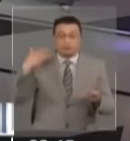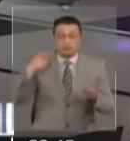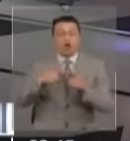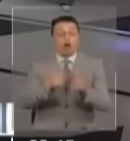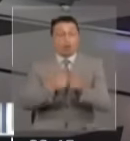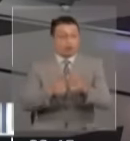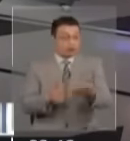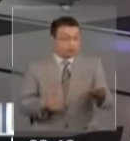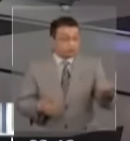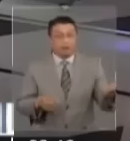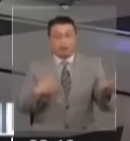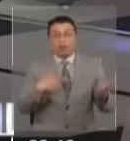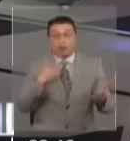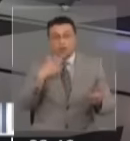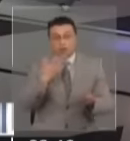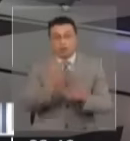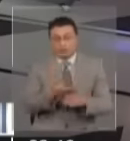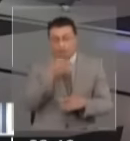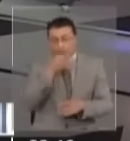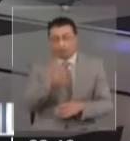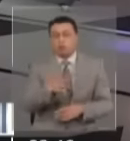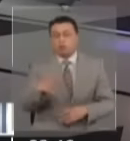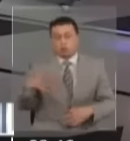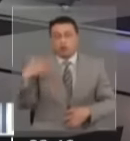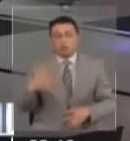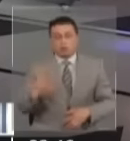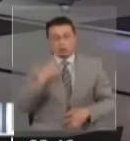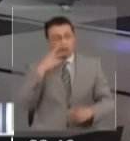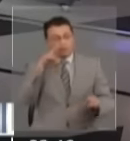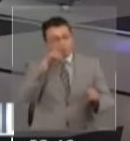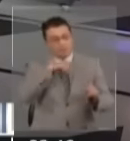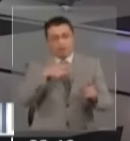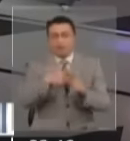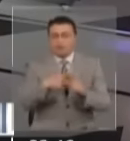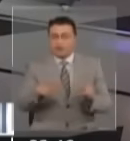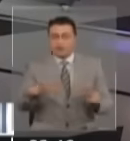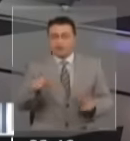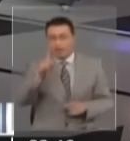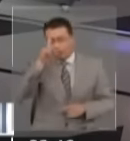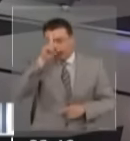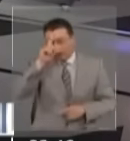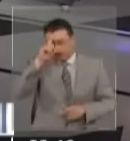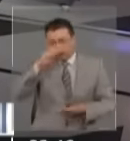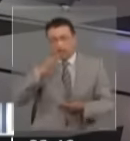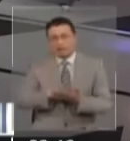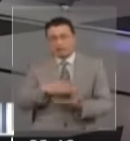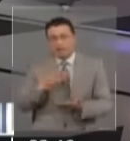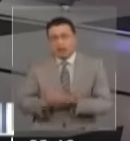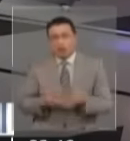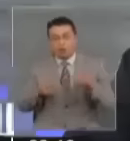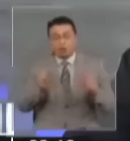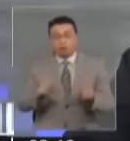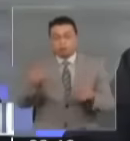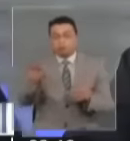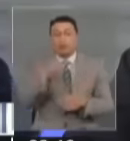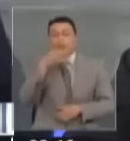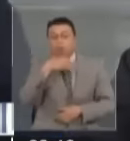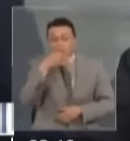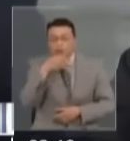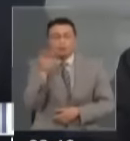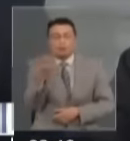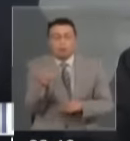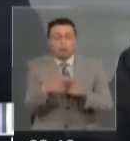de panel, yo quisiera plantearle que es súper importante instalar una mirada distinta en la salud, porque no podemos estar permanentemente, ¿cierto?, atendiendo a la gente con pastillitas, ¿cierto?,